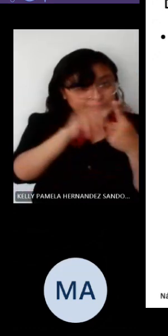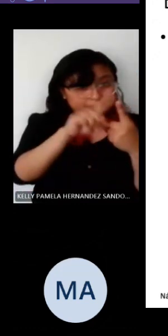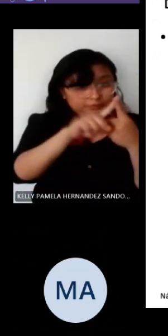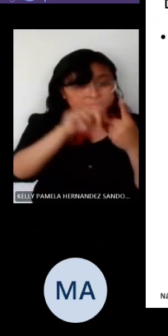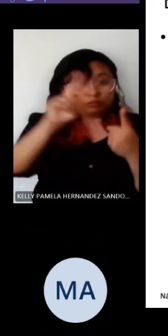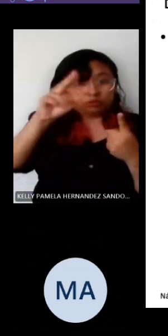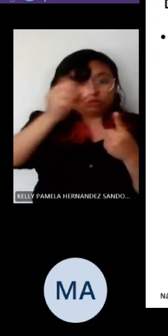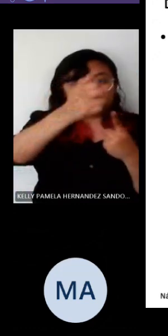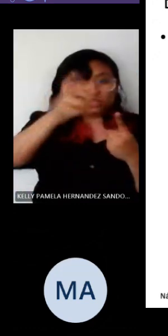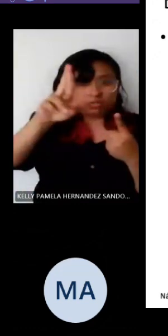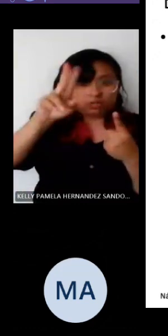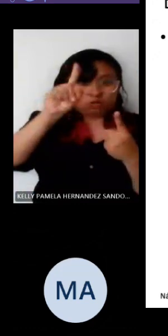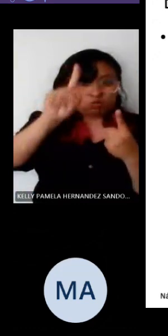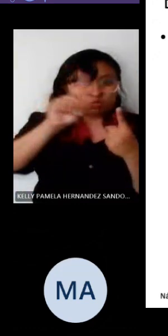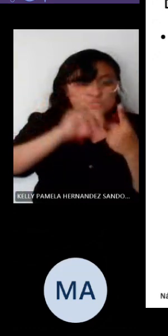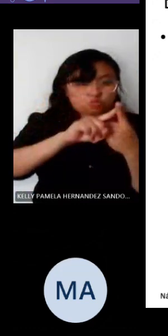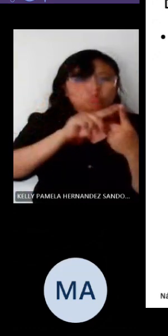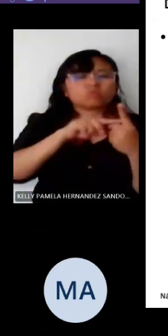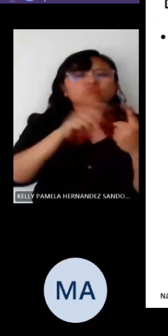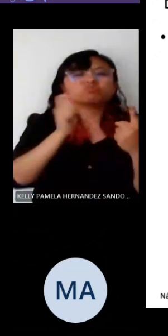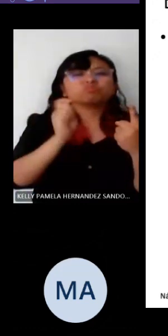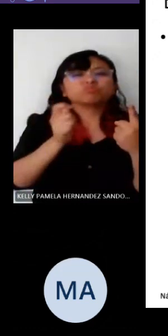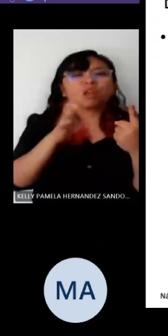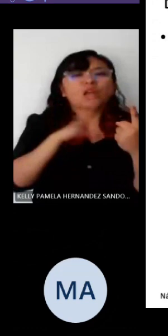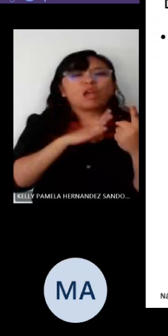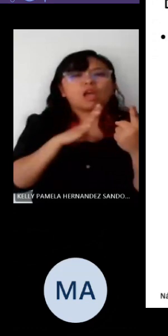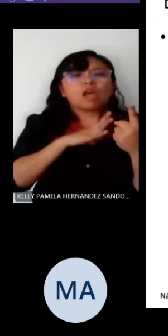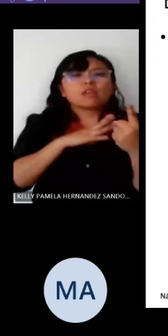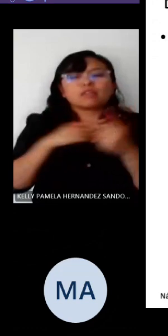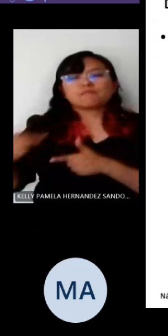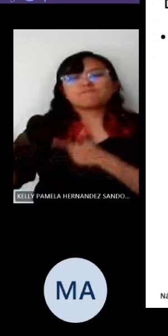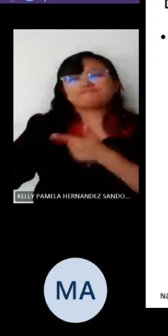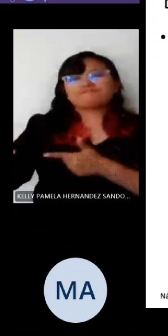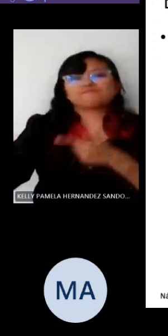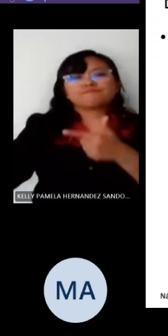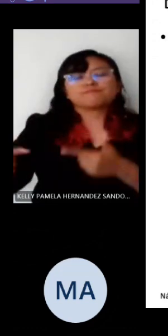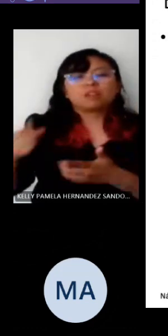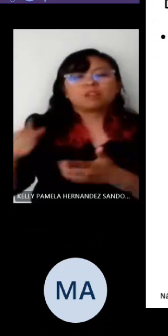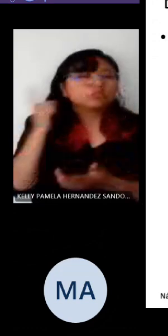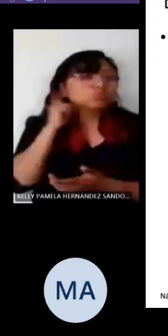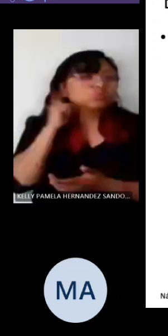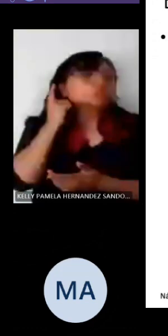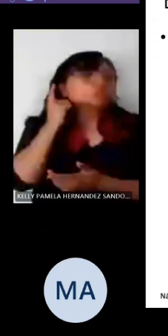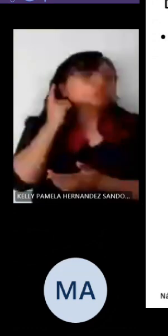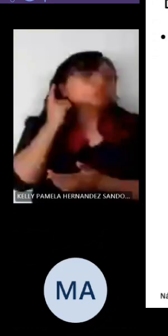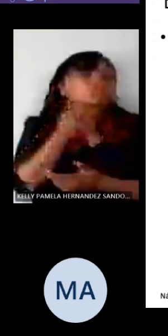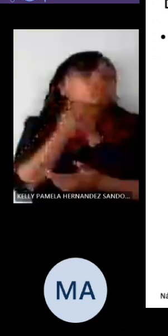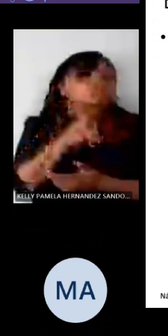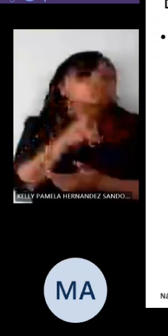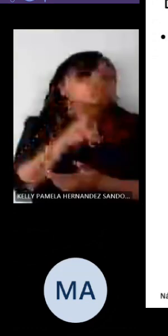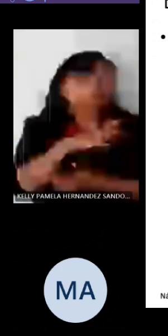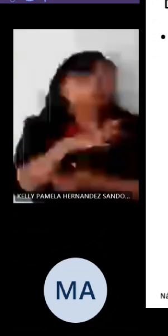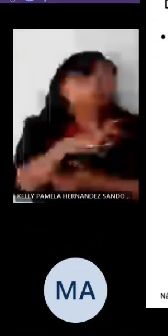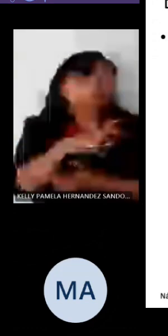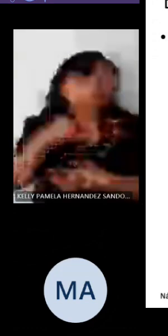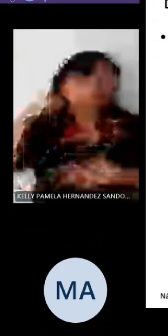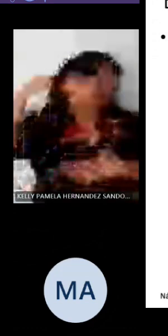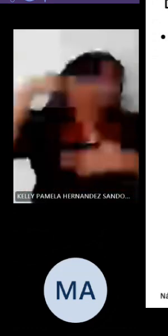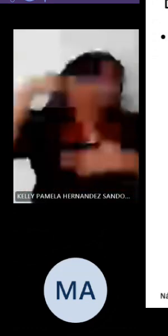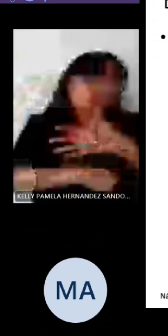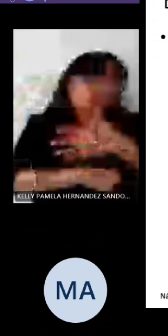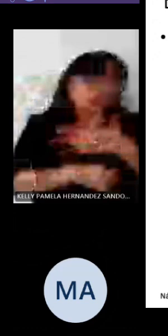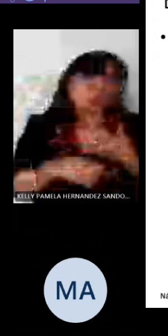tipo 1, que se va a acompañar de sordera congénita. Esta es una sordera que es grave, profunda, pero normalmente es